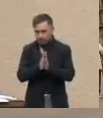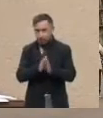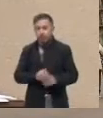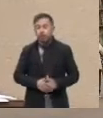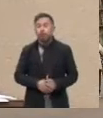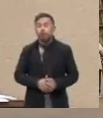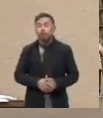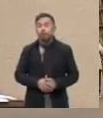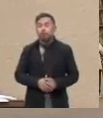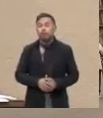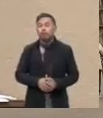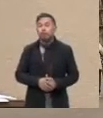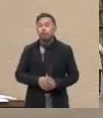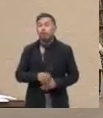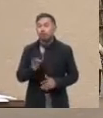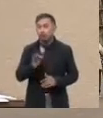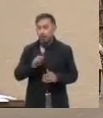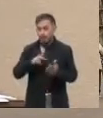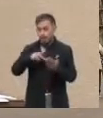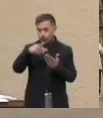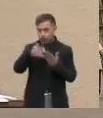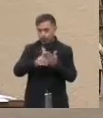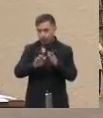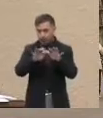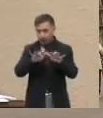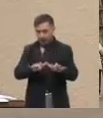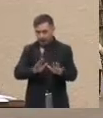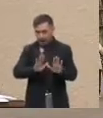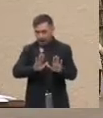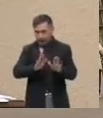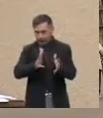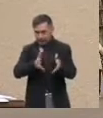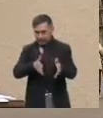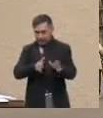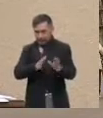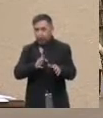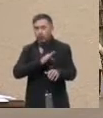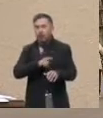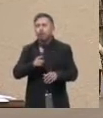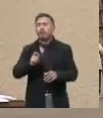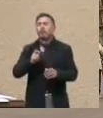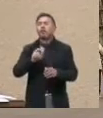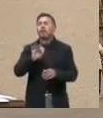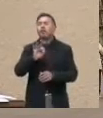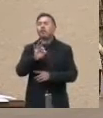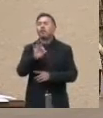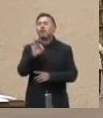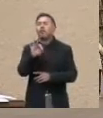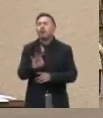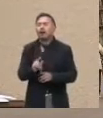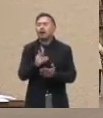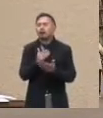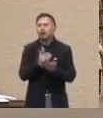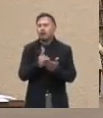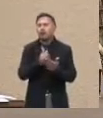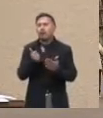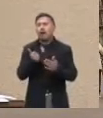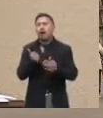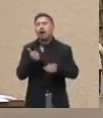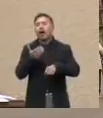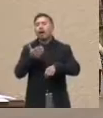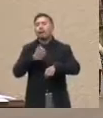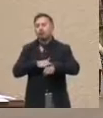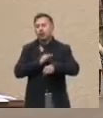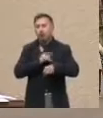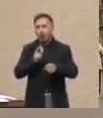Quienes estén a favor de cómo viene el proyecto en cuanto al porcentaje de reducción de la administración, consecuencia de